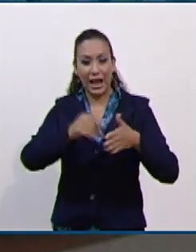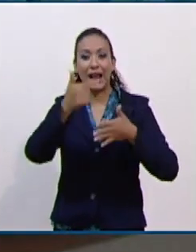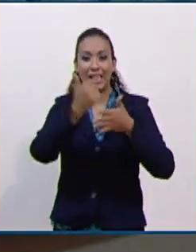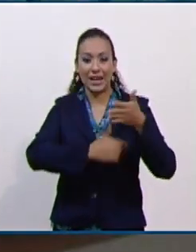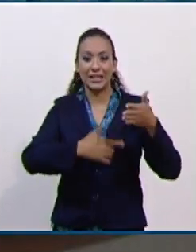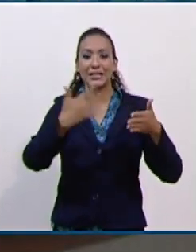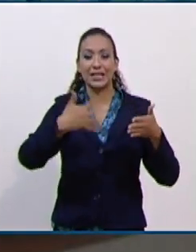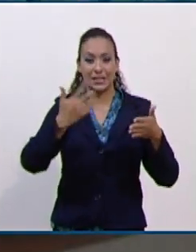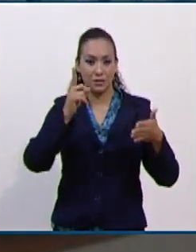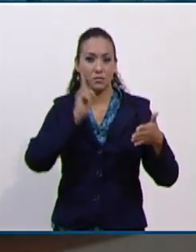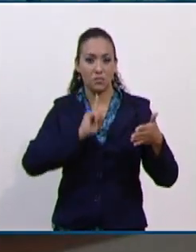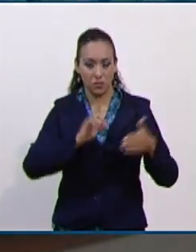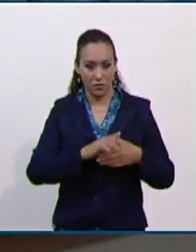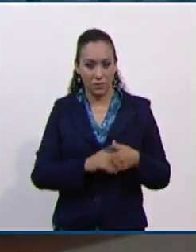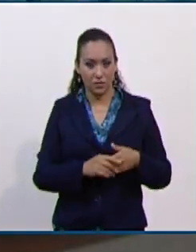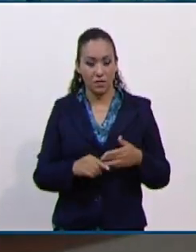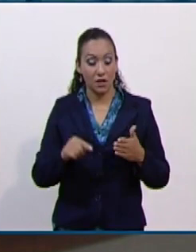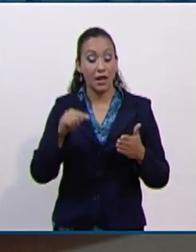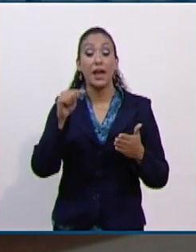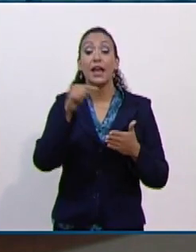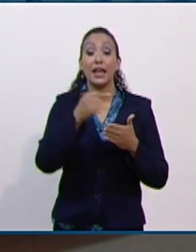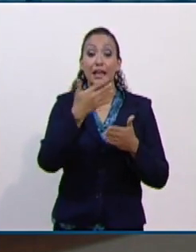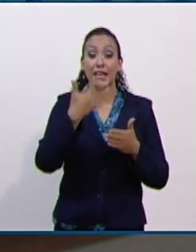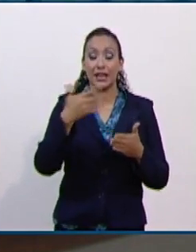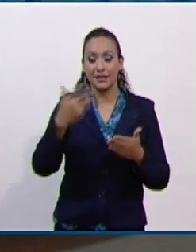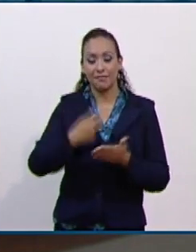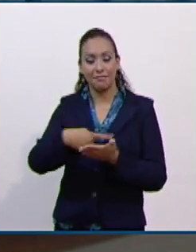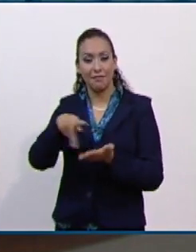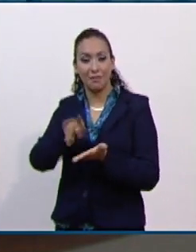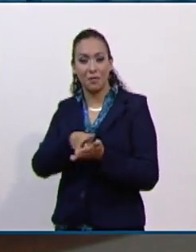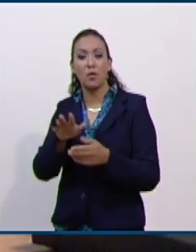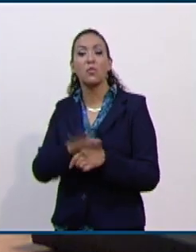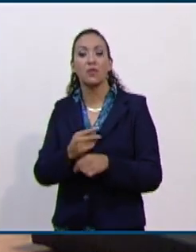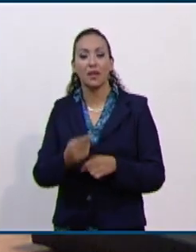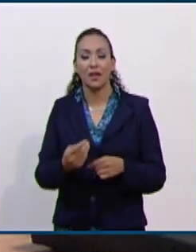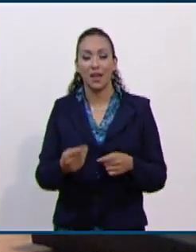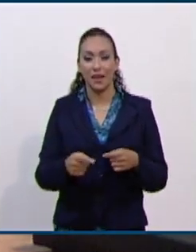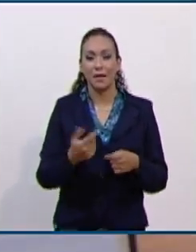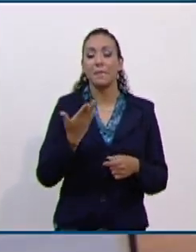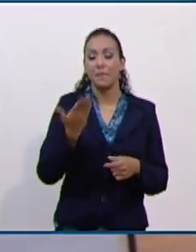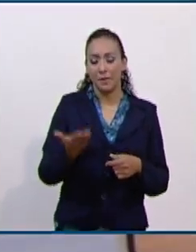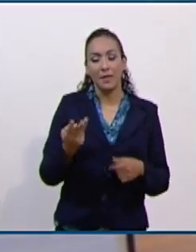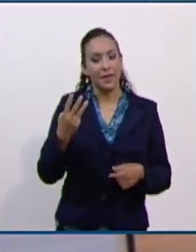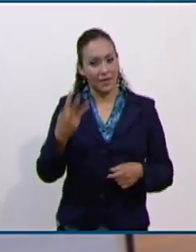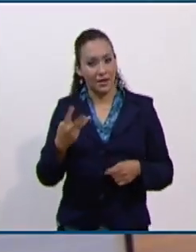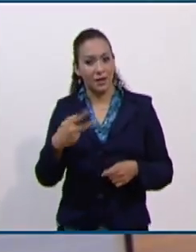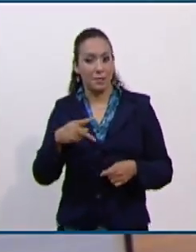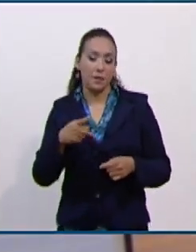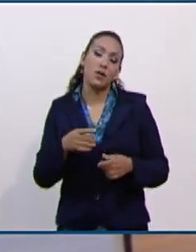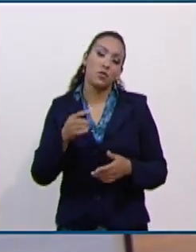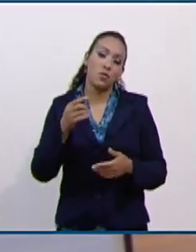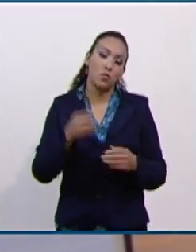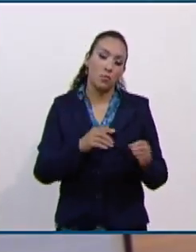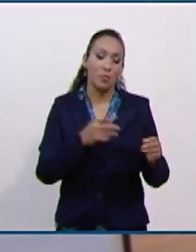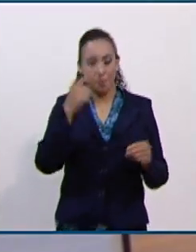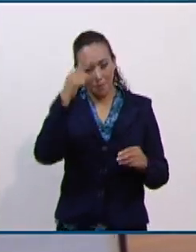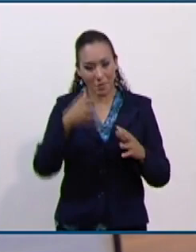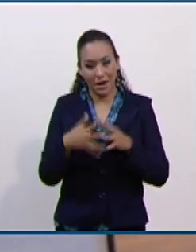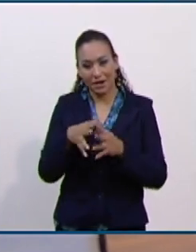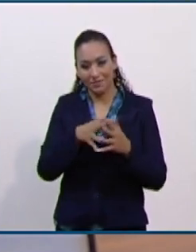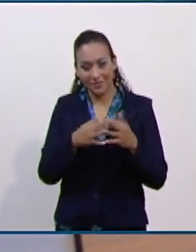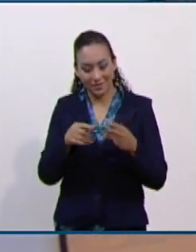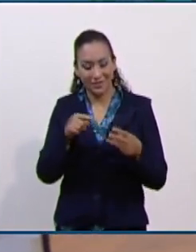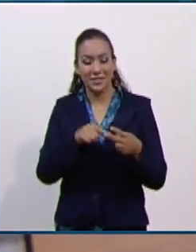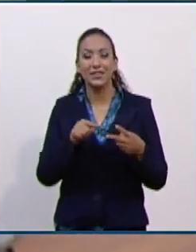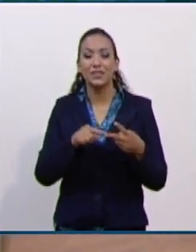15 vencedoras, declarándose desiertas 15 plazas, pues el concurso ofrecía 30. mientras que en el concurso mixto para la designación de